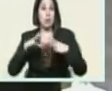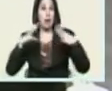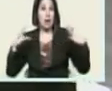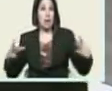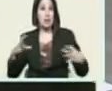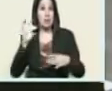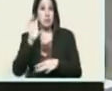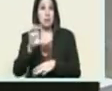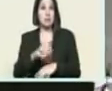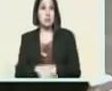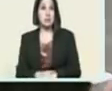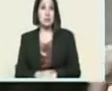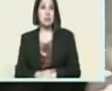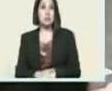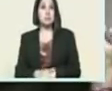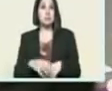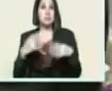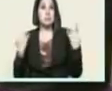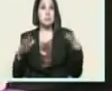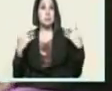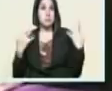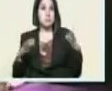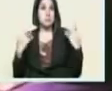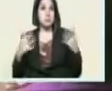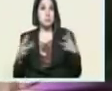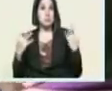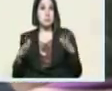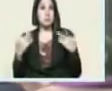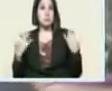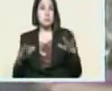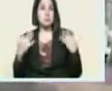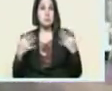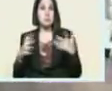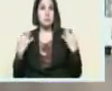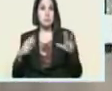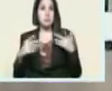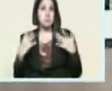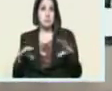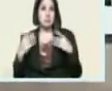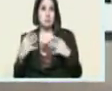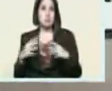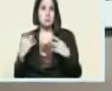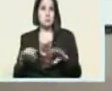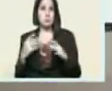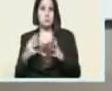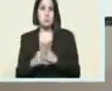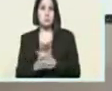¿Ah?